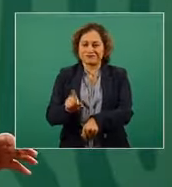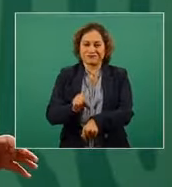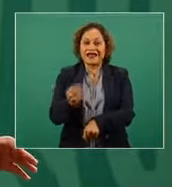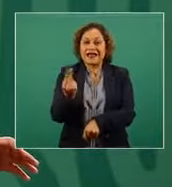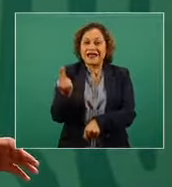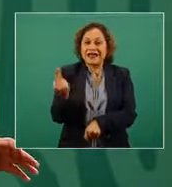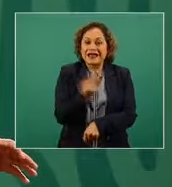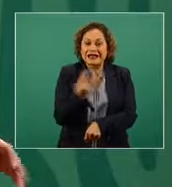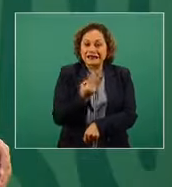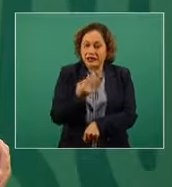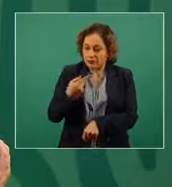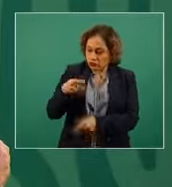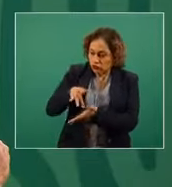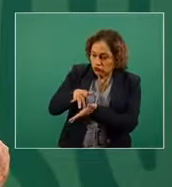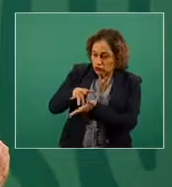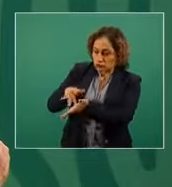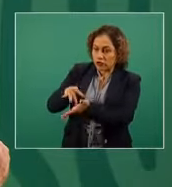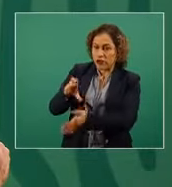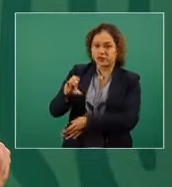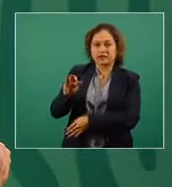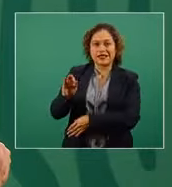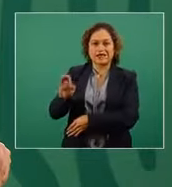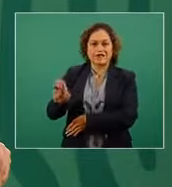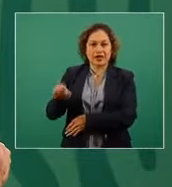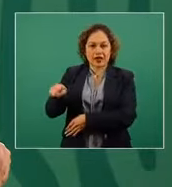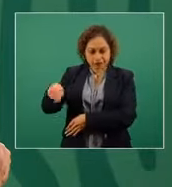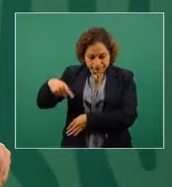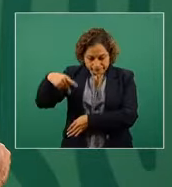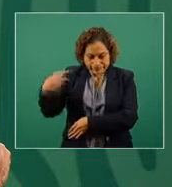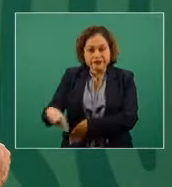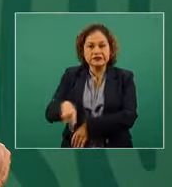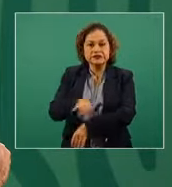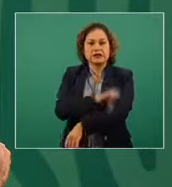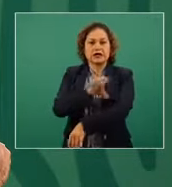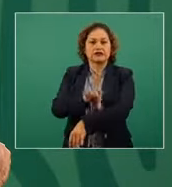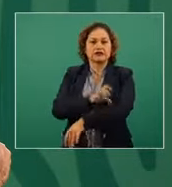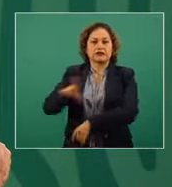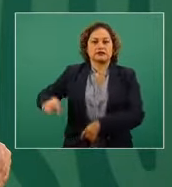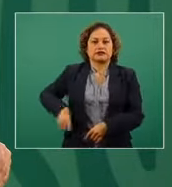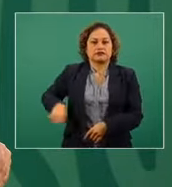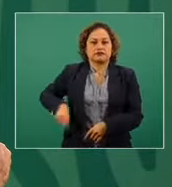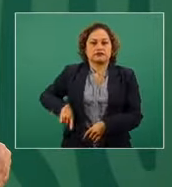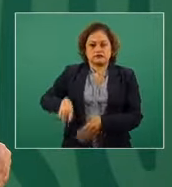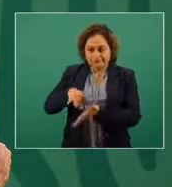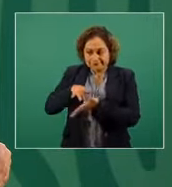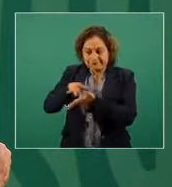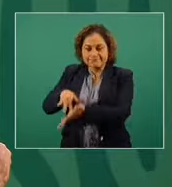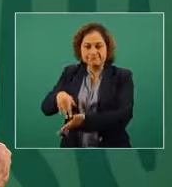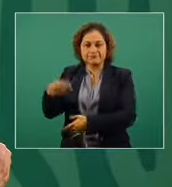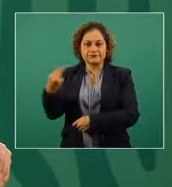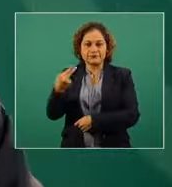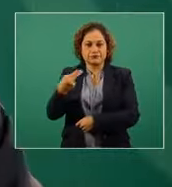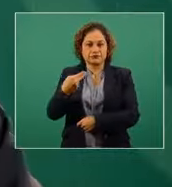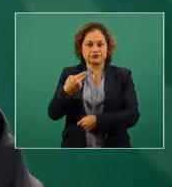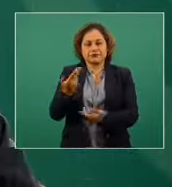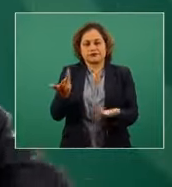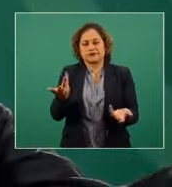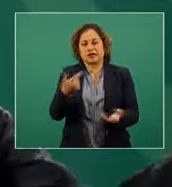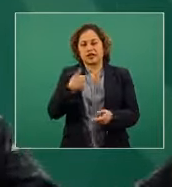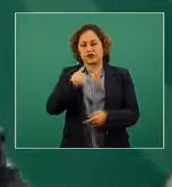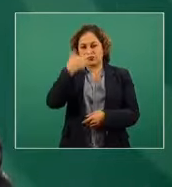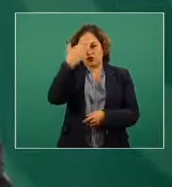que no les gusta la reforma que estamos proponiendo,